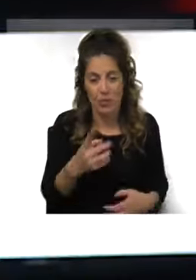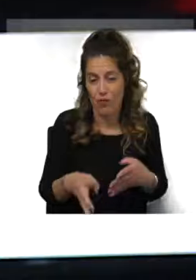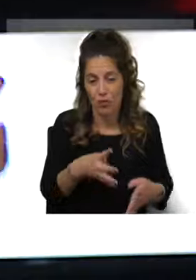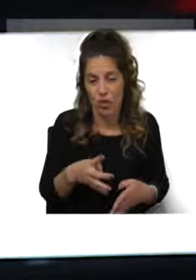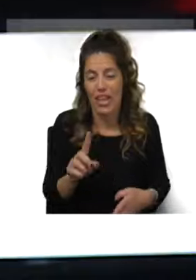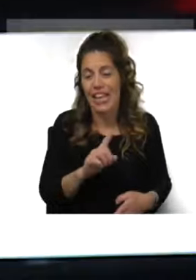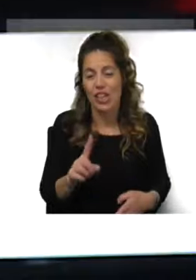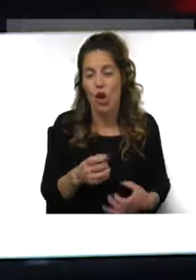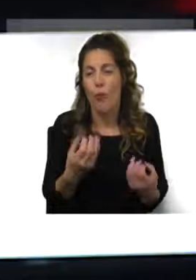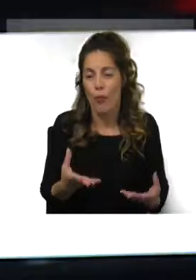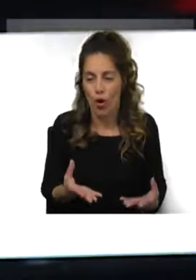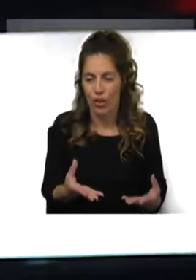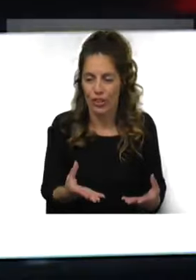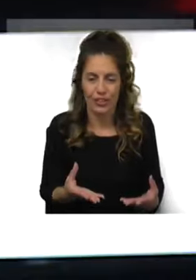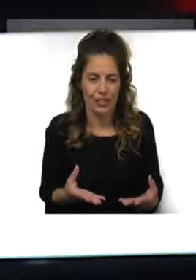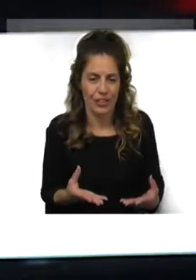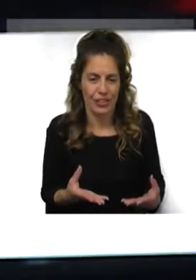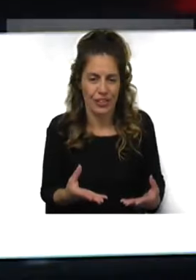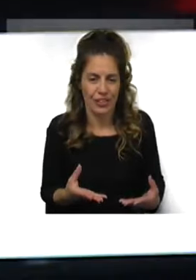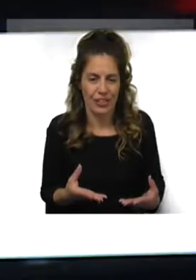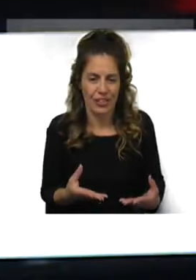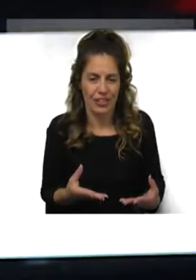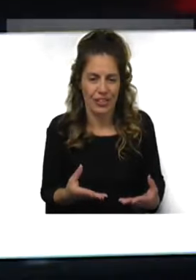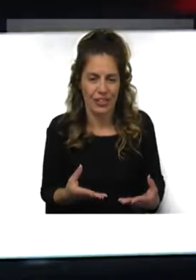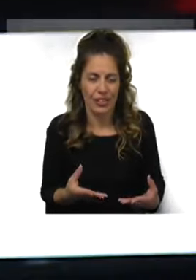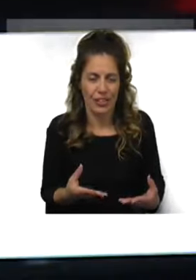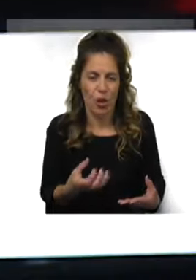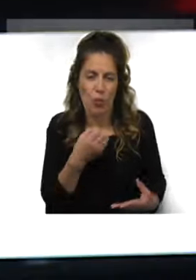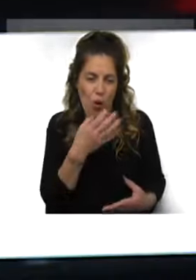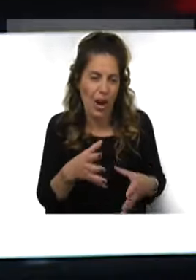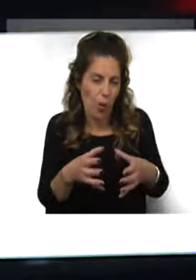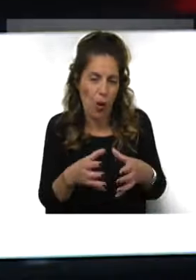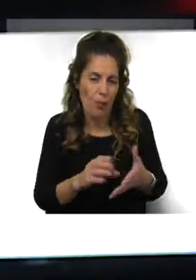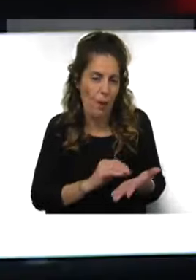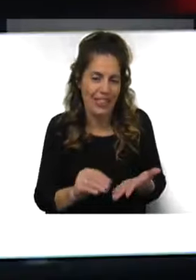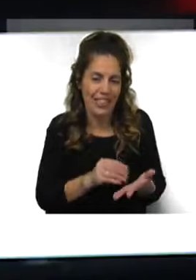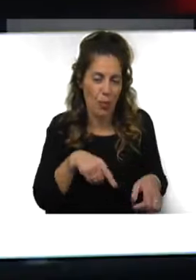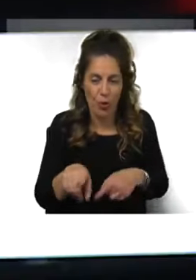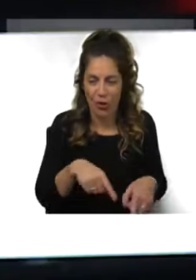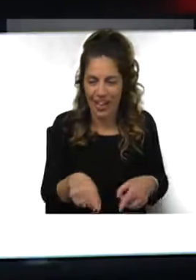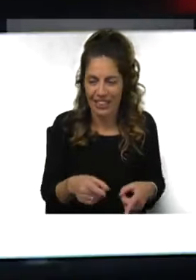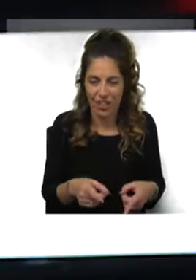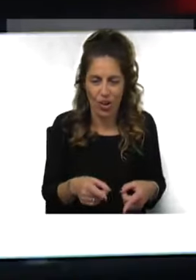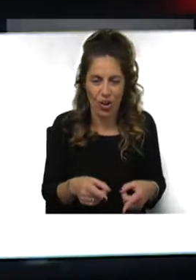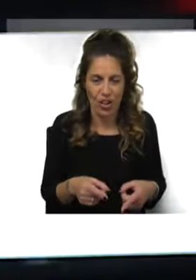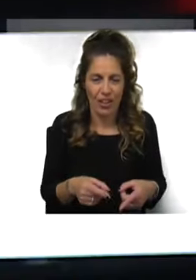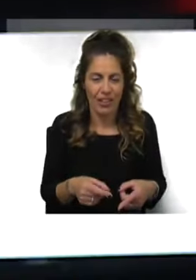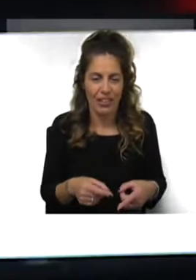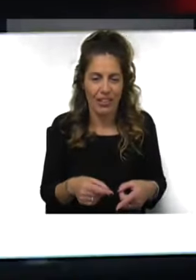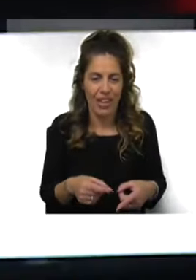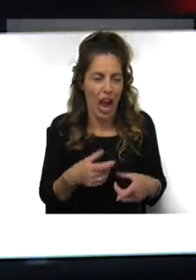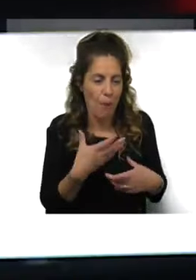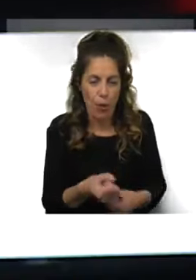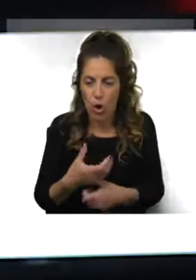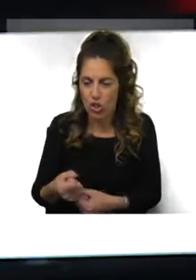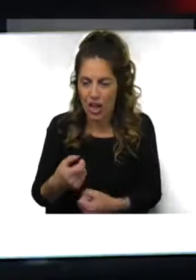y no por eh ser una un buen cuerpo administ artigo burocrático que te apaga incendios todo el tiempo